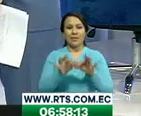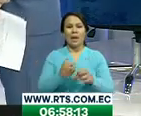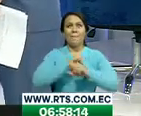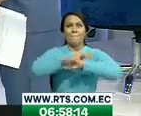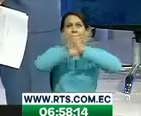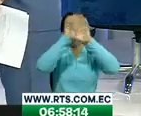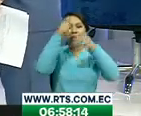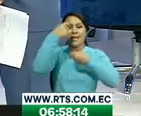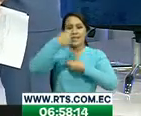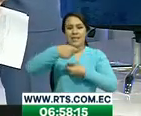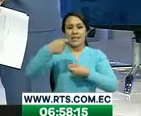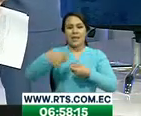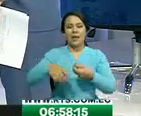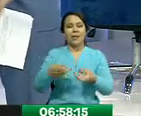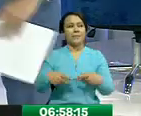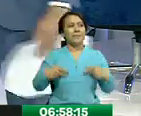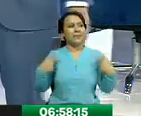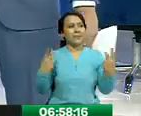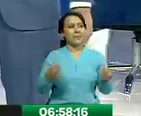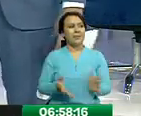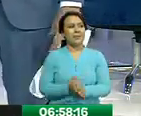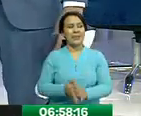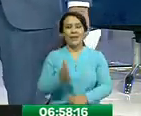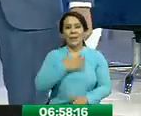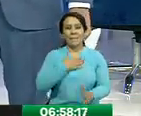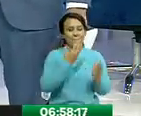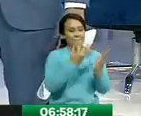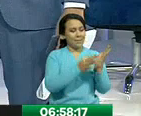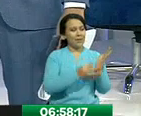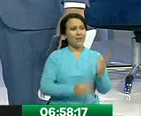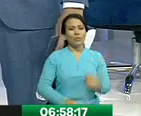mañana, además que eso es lo que alcanza para el presupuesto de la tía.